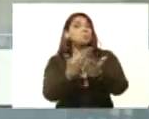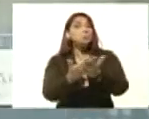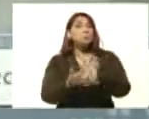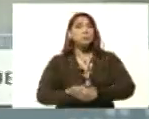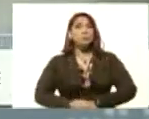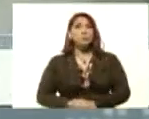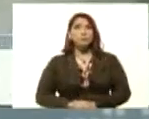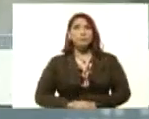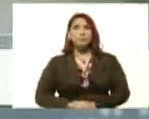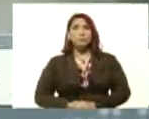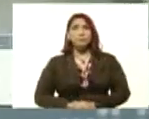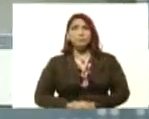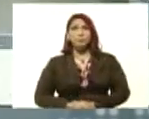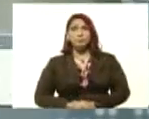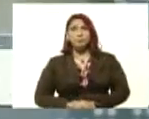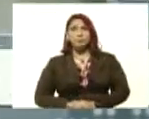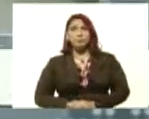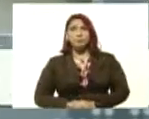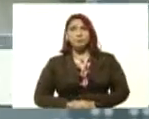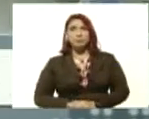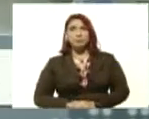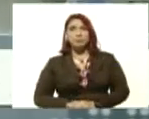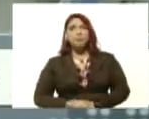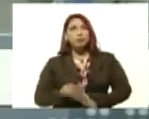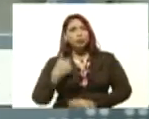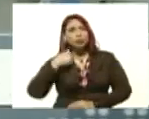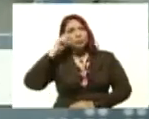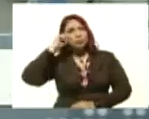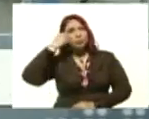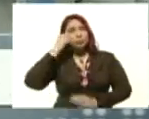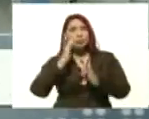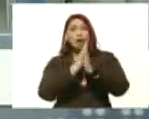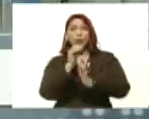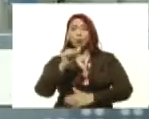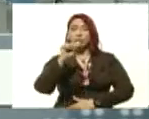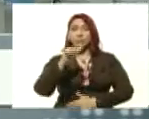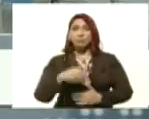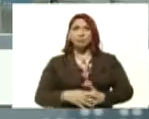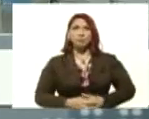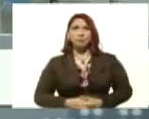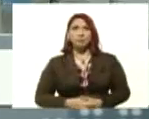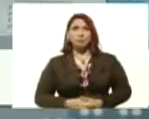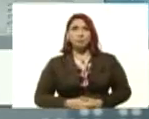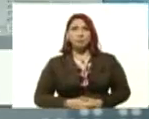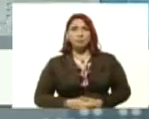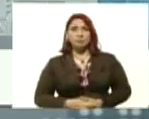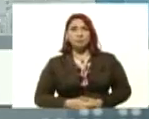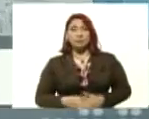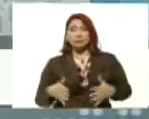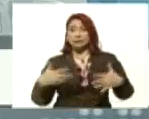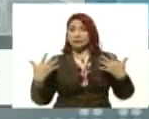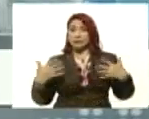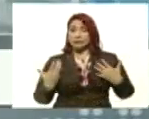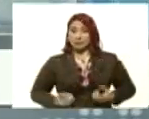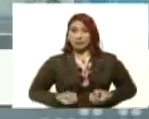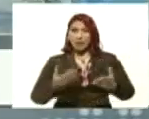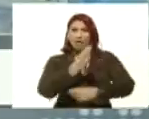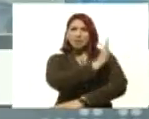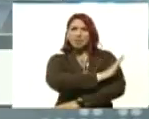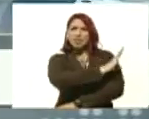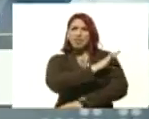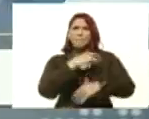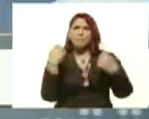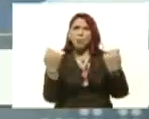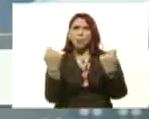Me trae muchos recuerdos, San Agustín. y me da mucha alegría entregarle esta clínica